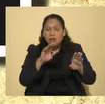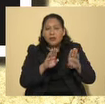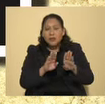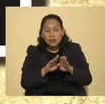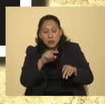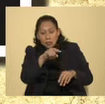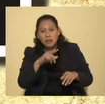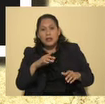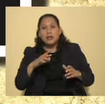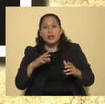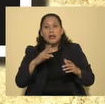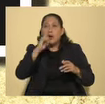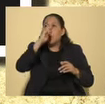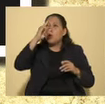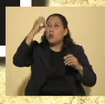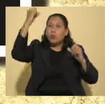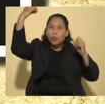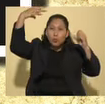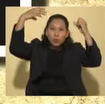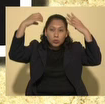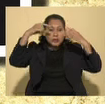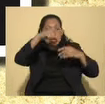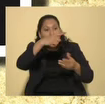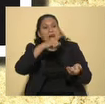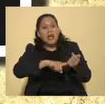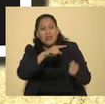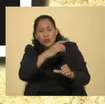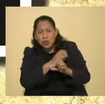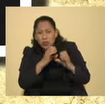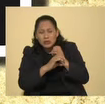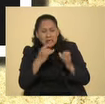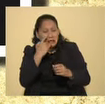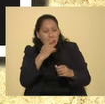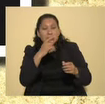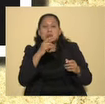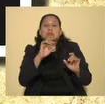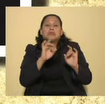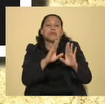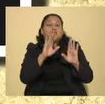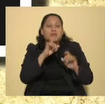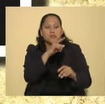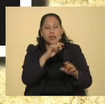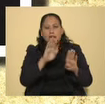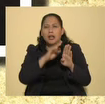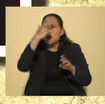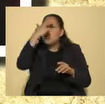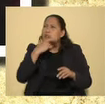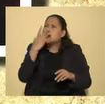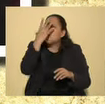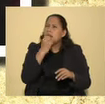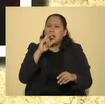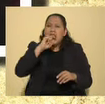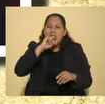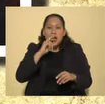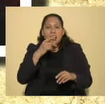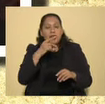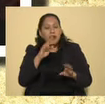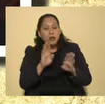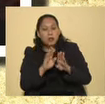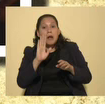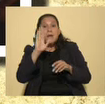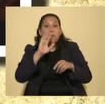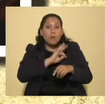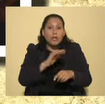medio de las luces tuertas ocurren cosas insospechadas. Hay una sensualidad de la noche, un elemento de peligro,